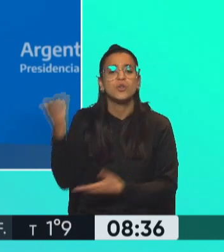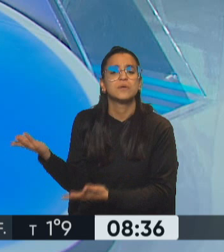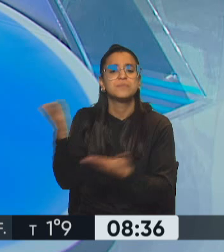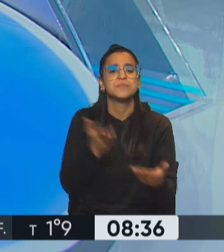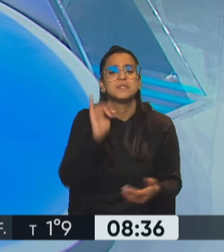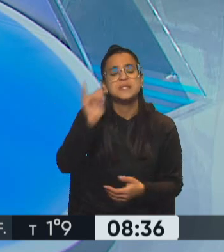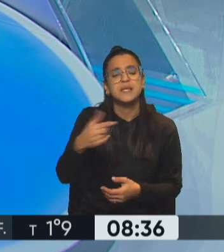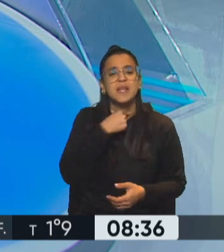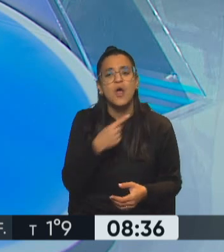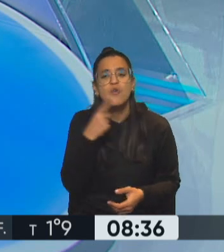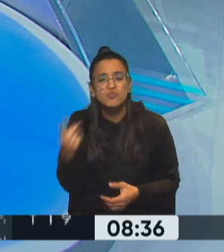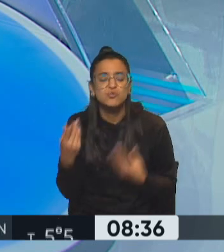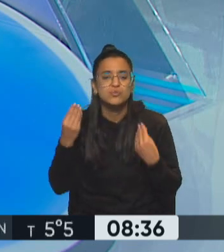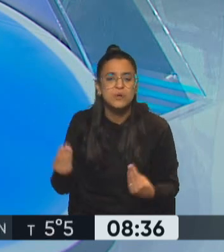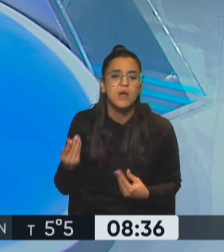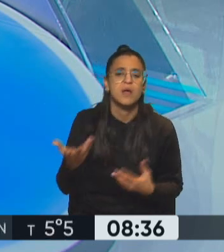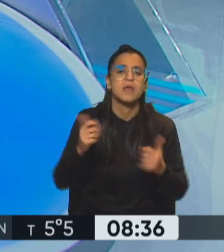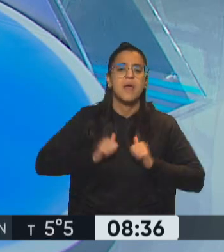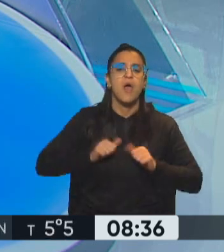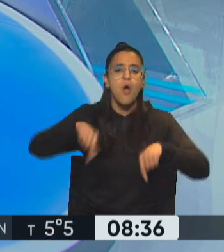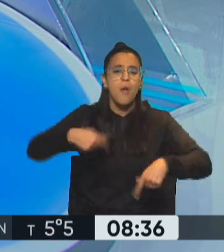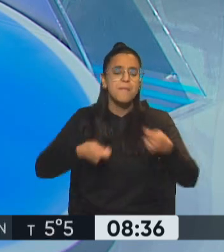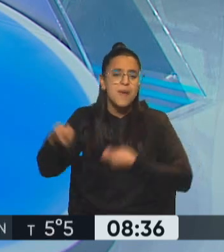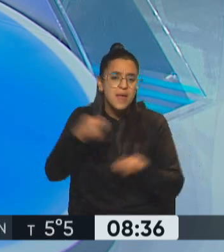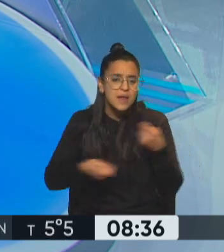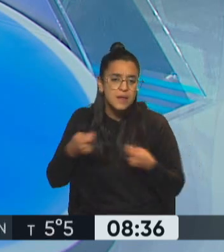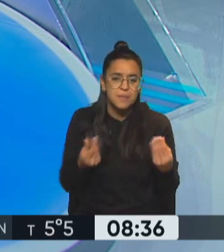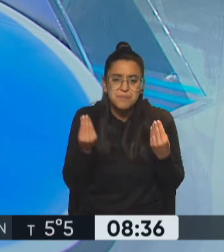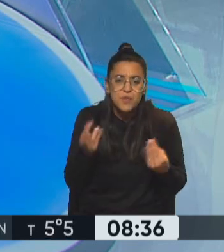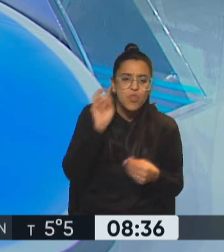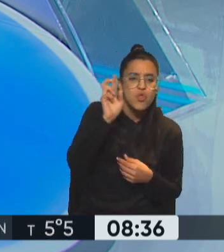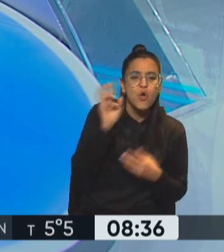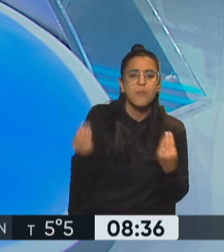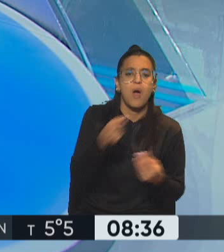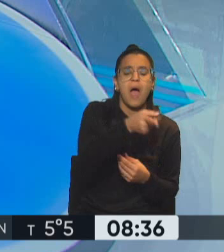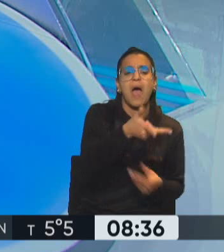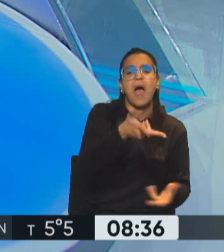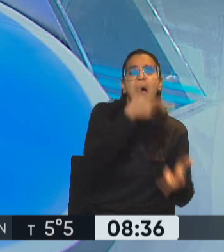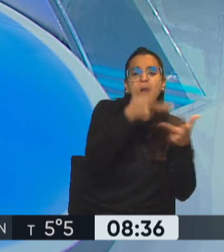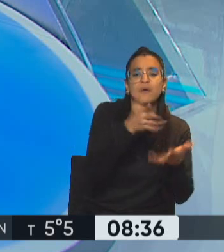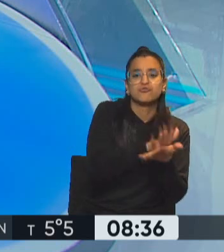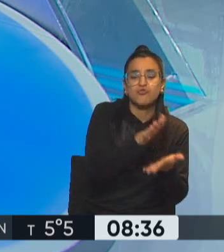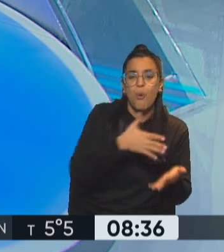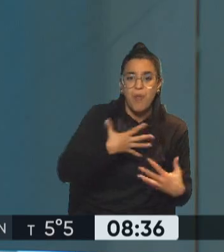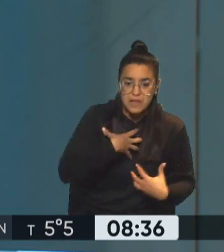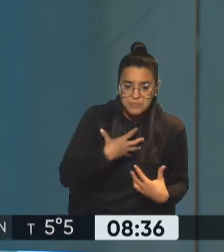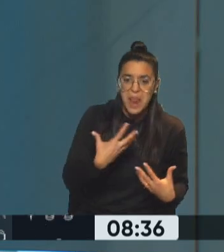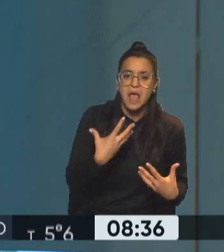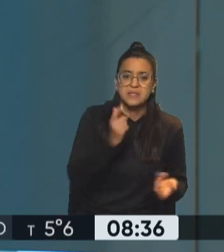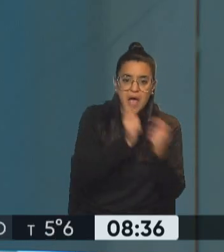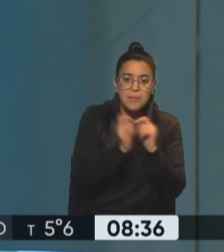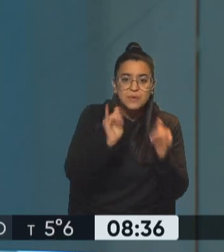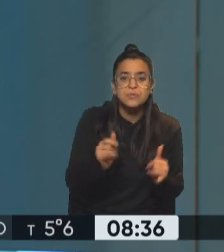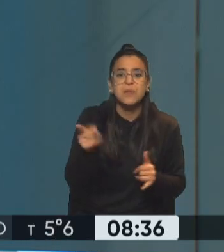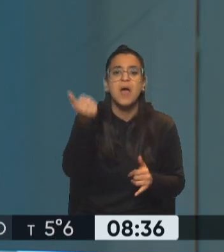es, sí, quería consultarles qué esperan para hoy de los mercados, qué esperan que pase con el dólar, porque vos hablabas de esperanza, de este cambio, pero